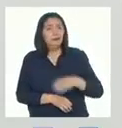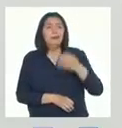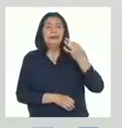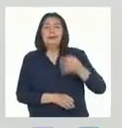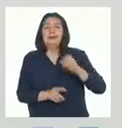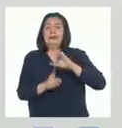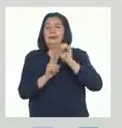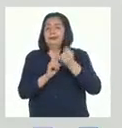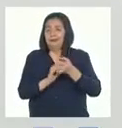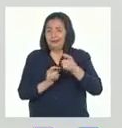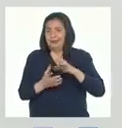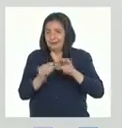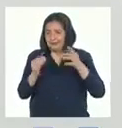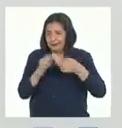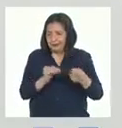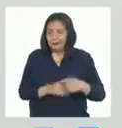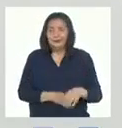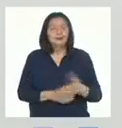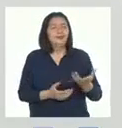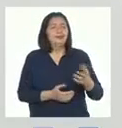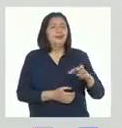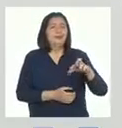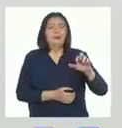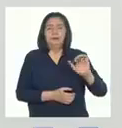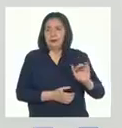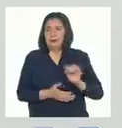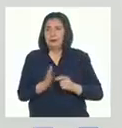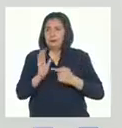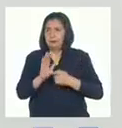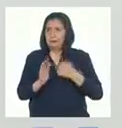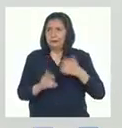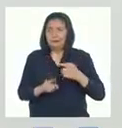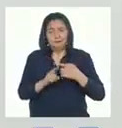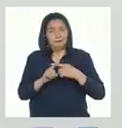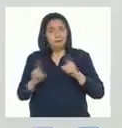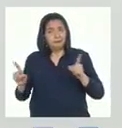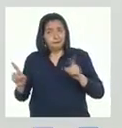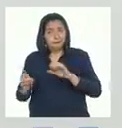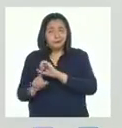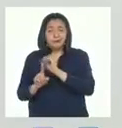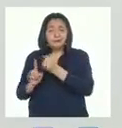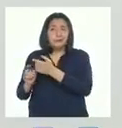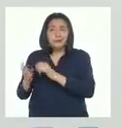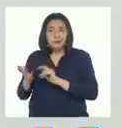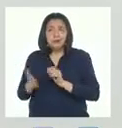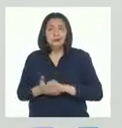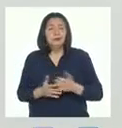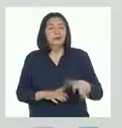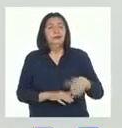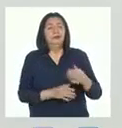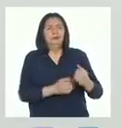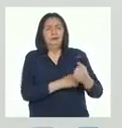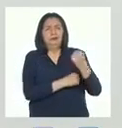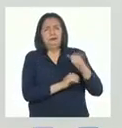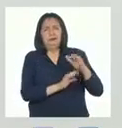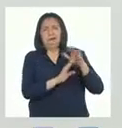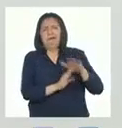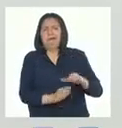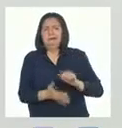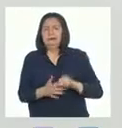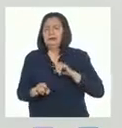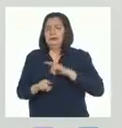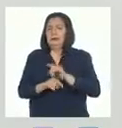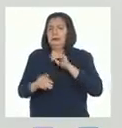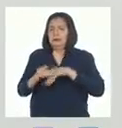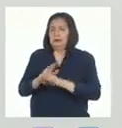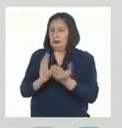realidad social que el cuento Paco Yunque nos muestra. Las marcadas diferencias sociales, el abuso del poder y el bullying